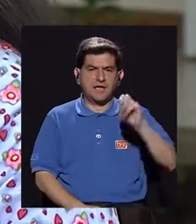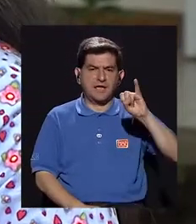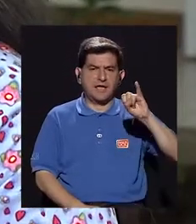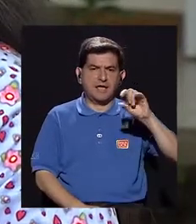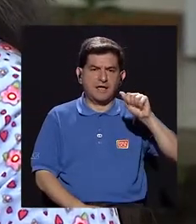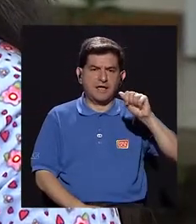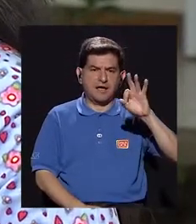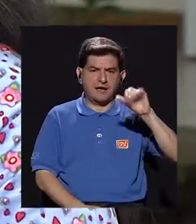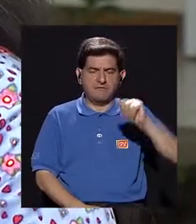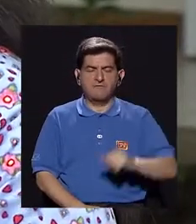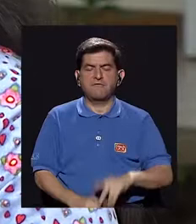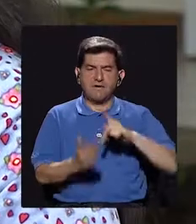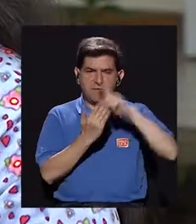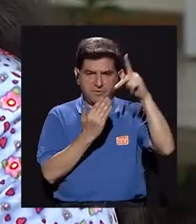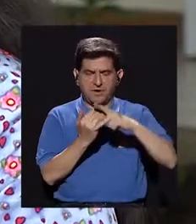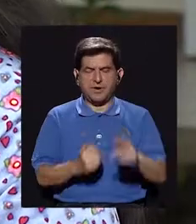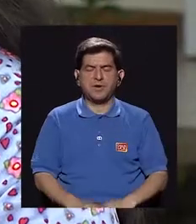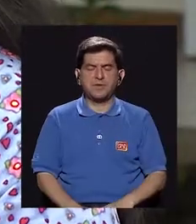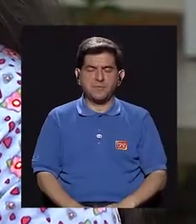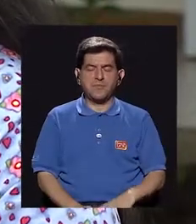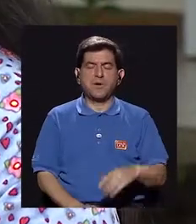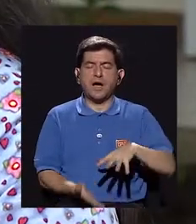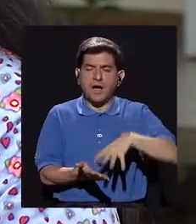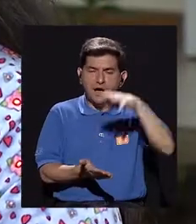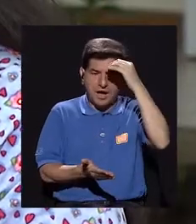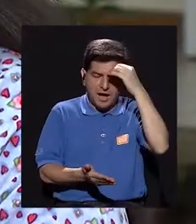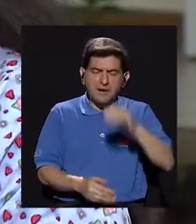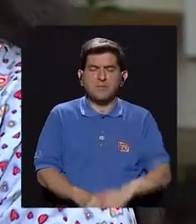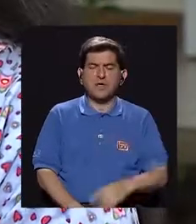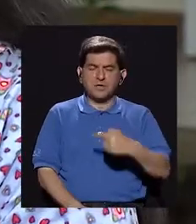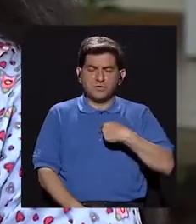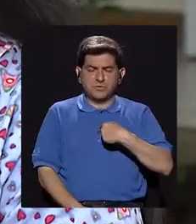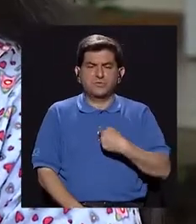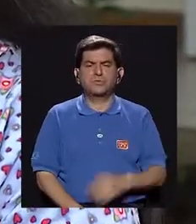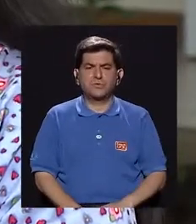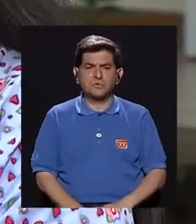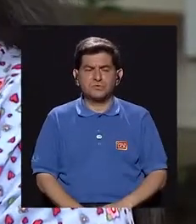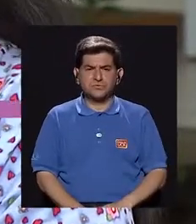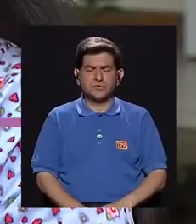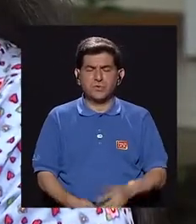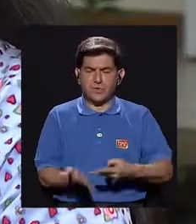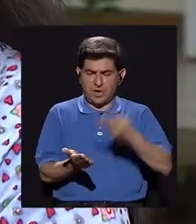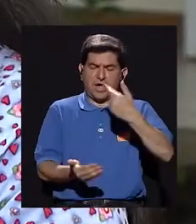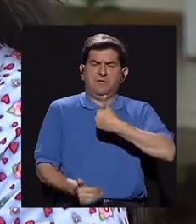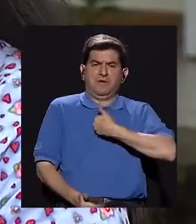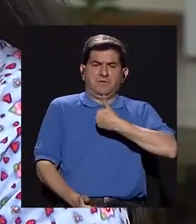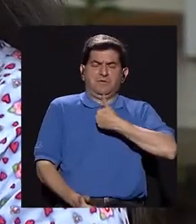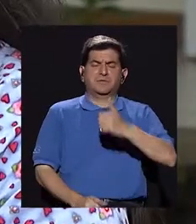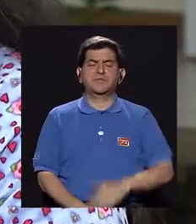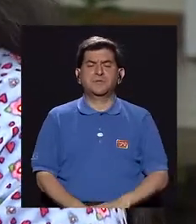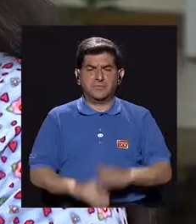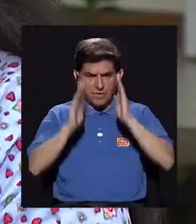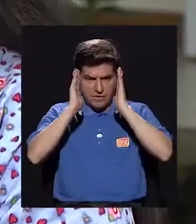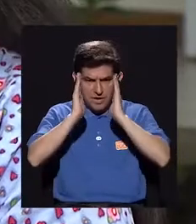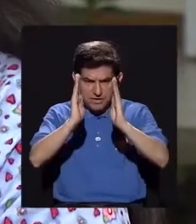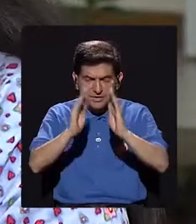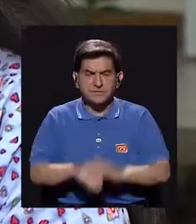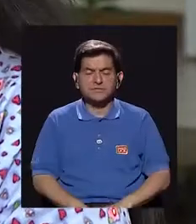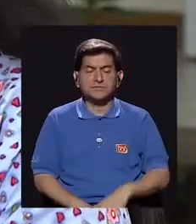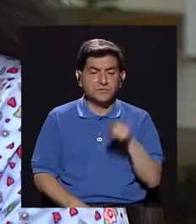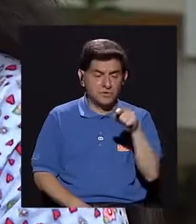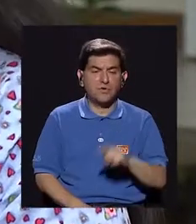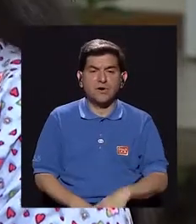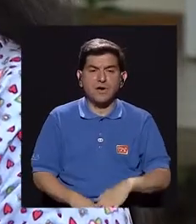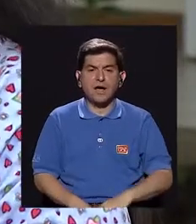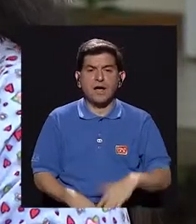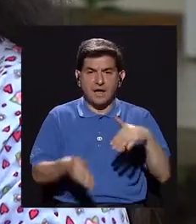En IAFA está el programa Aprendo a Valerme por Mí Mismo, ¿verdad? Que está muy enfocado a lo que es la población estudiantil, inclusive